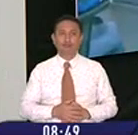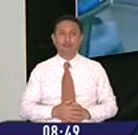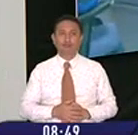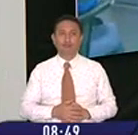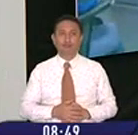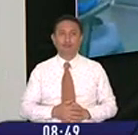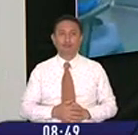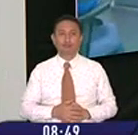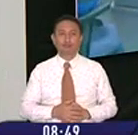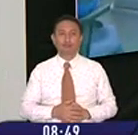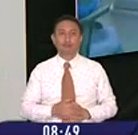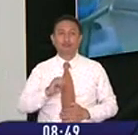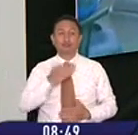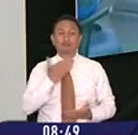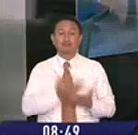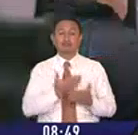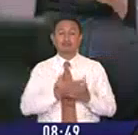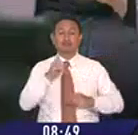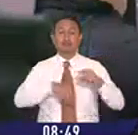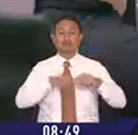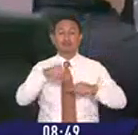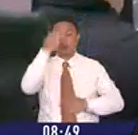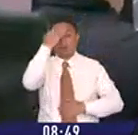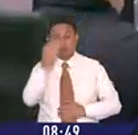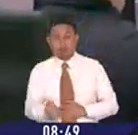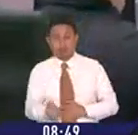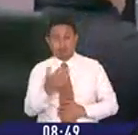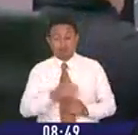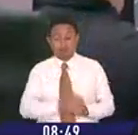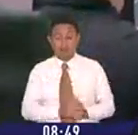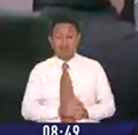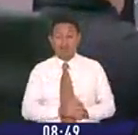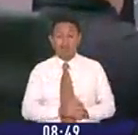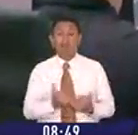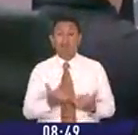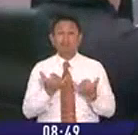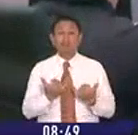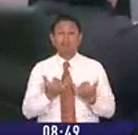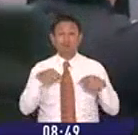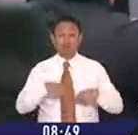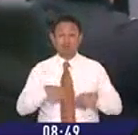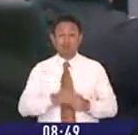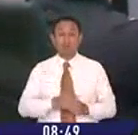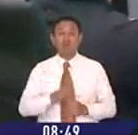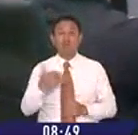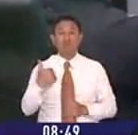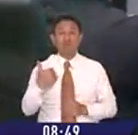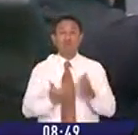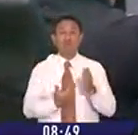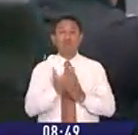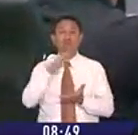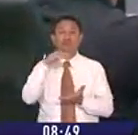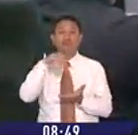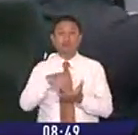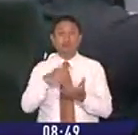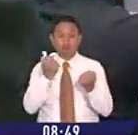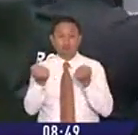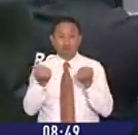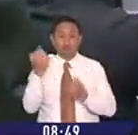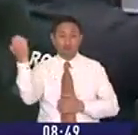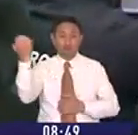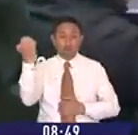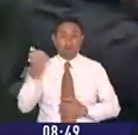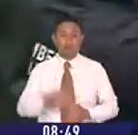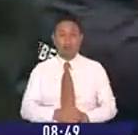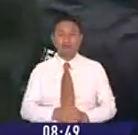88.5. Gracias, Robert. Amigos, buenos días. Así es, les cuento que el día de hoy ya la ciudad cuenta con un nuevo centro de monitoreo de